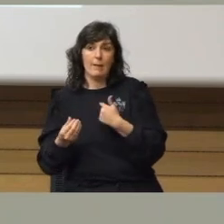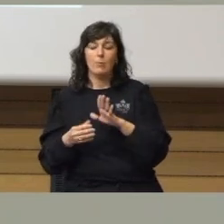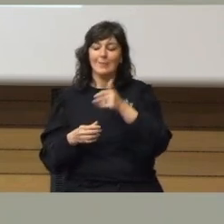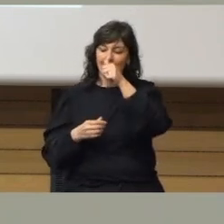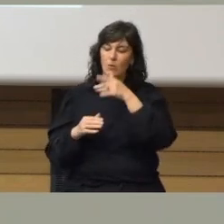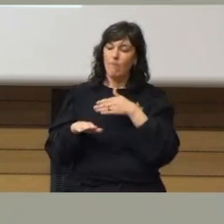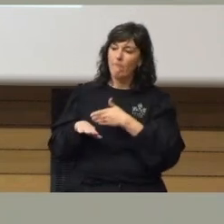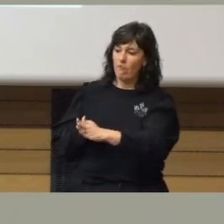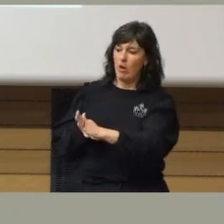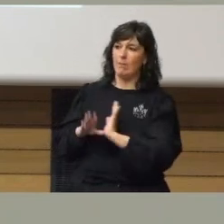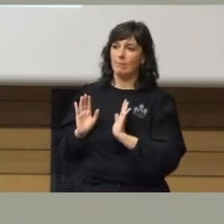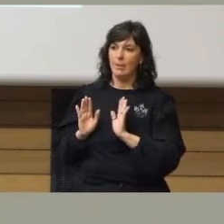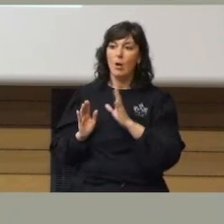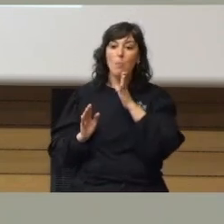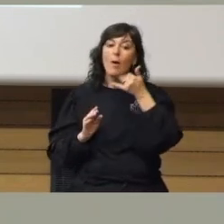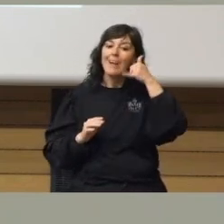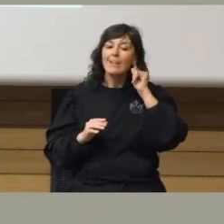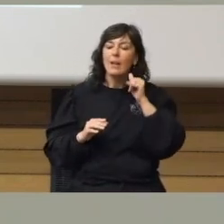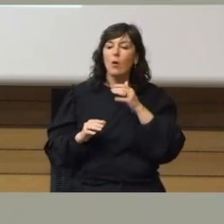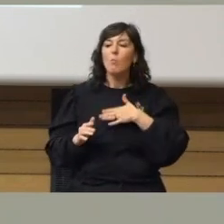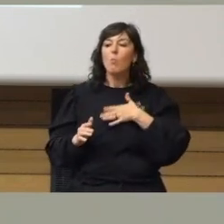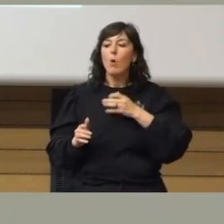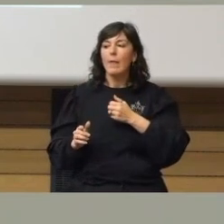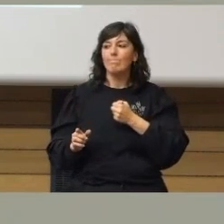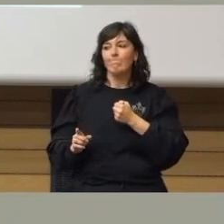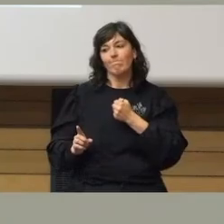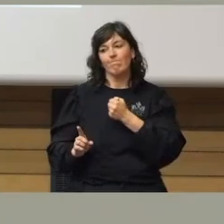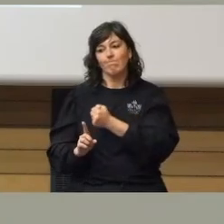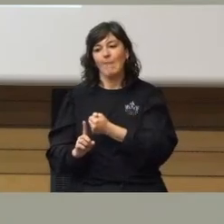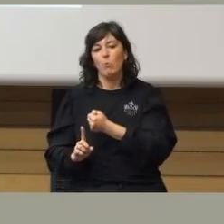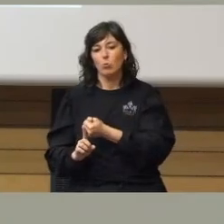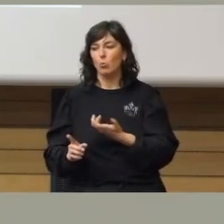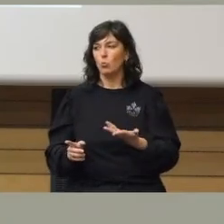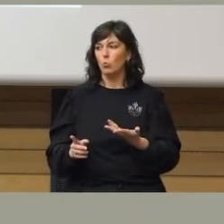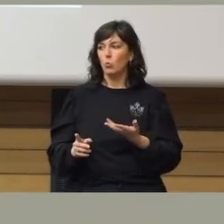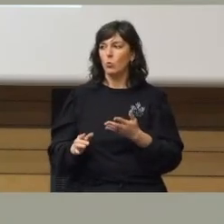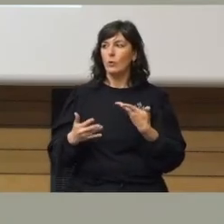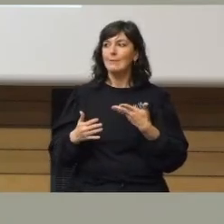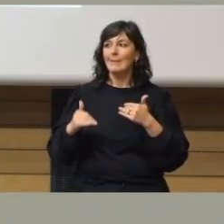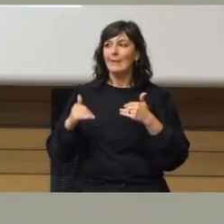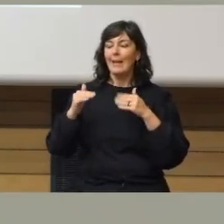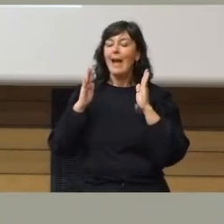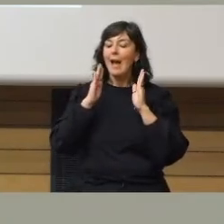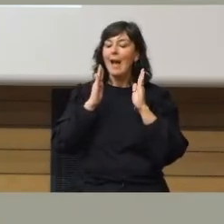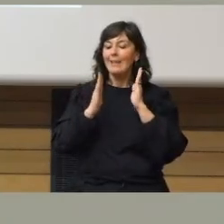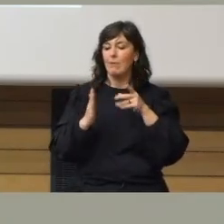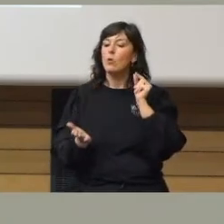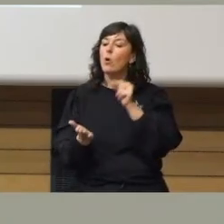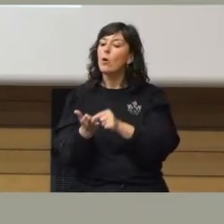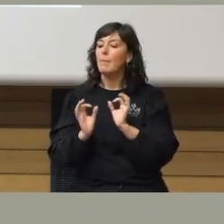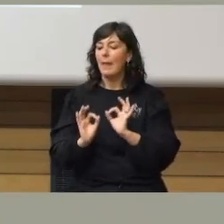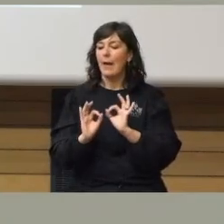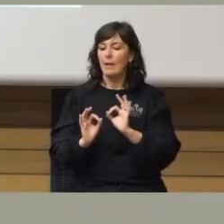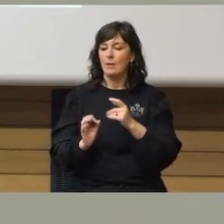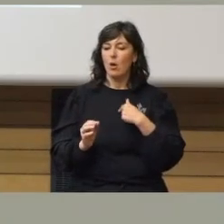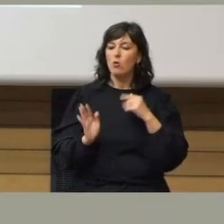abuso. Esa es la intervención en prevención rápida. No me voy a centrar en si estás